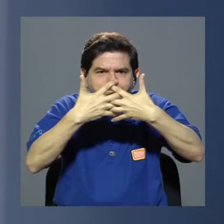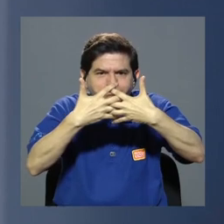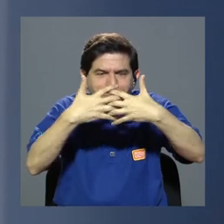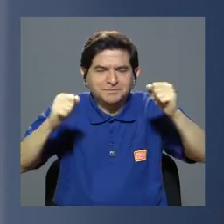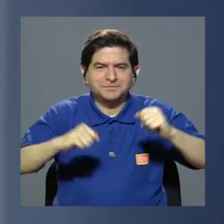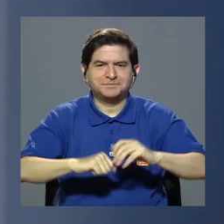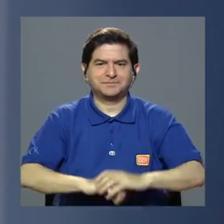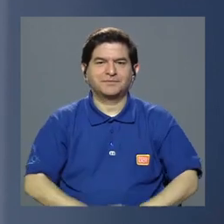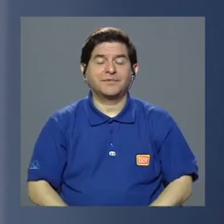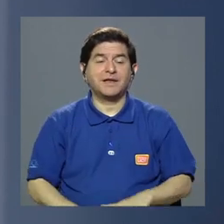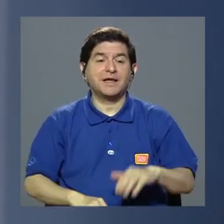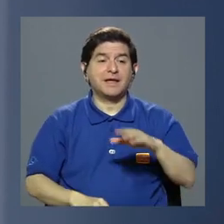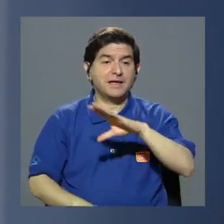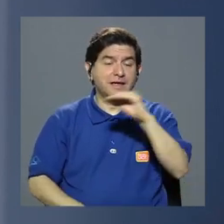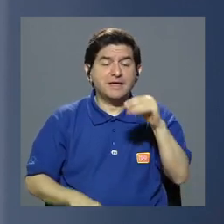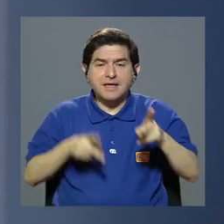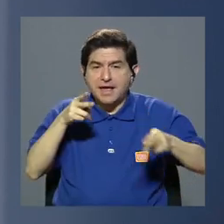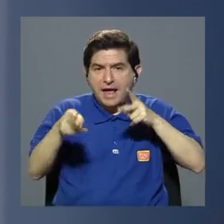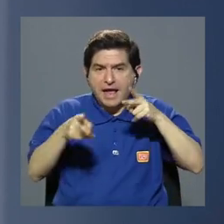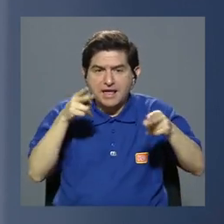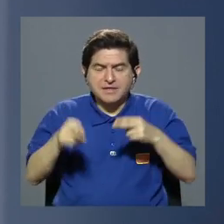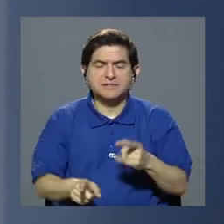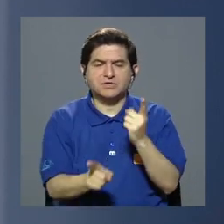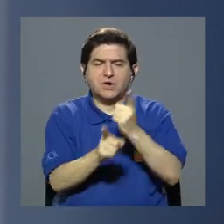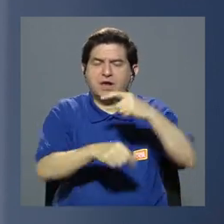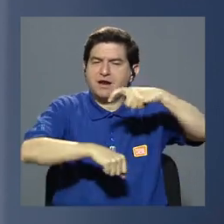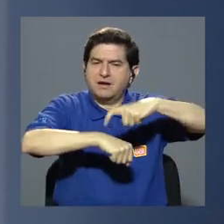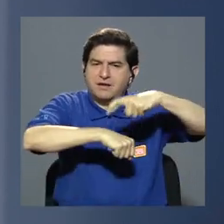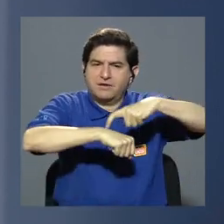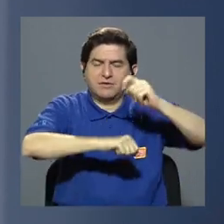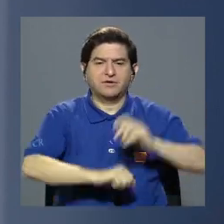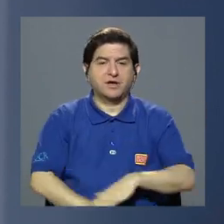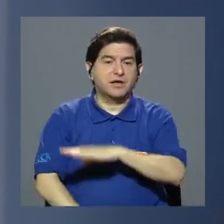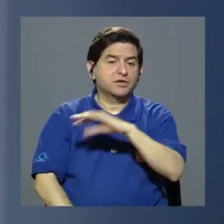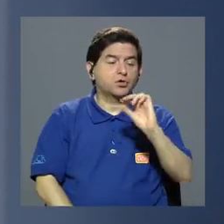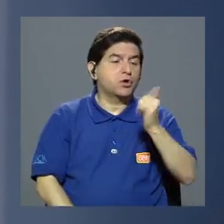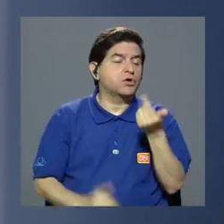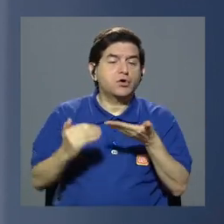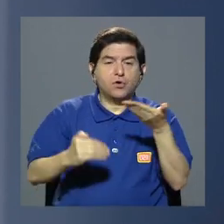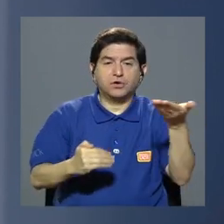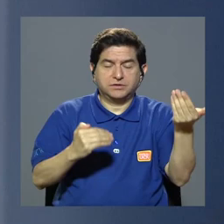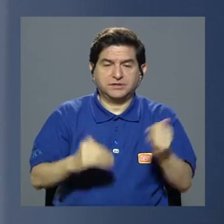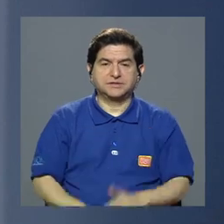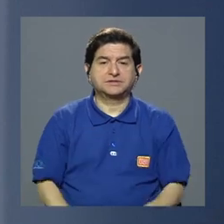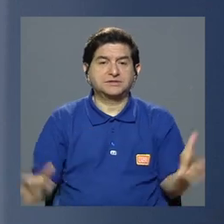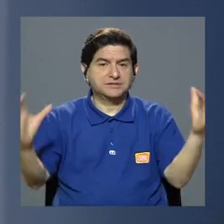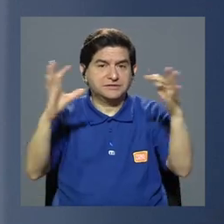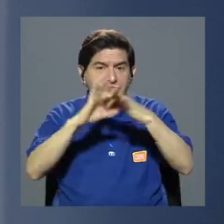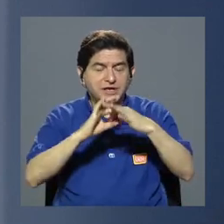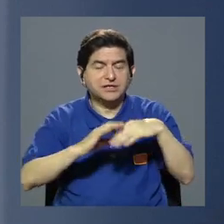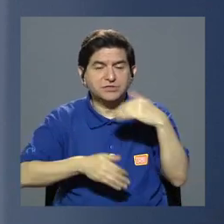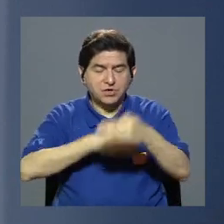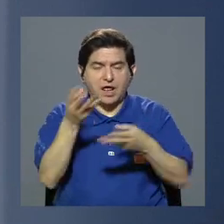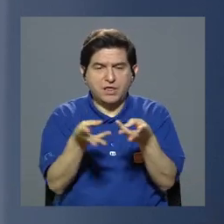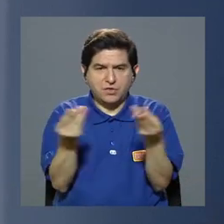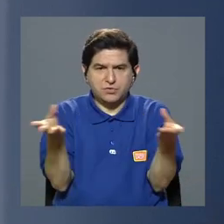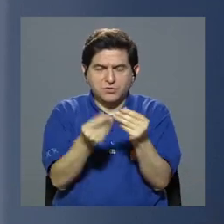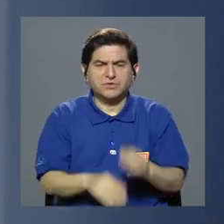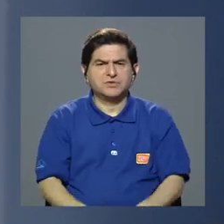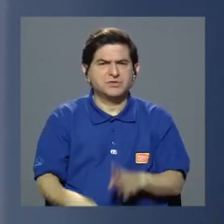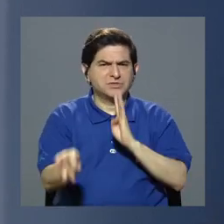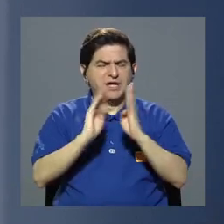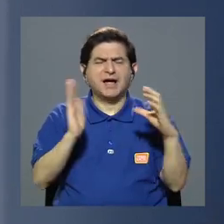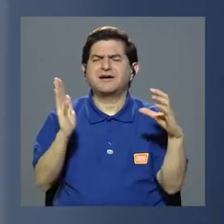complementa con la edición oportuna y con otros aspectos también relacionados con la